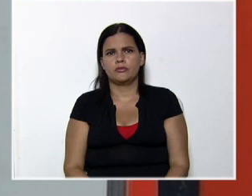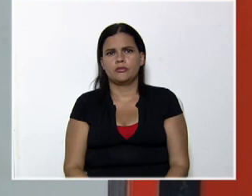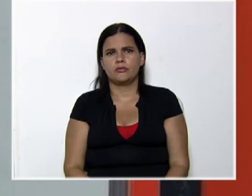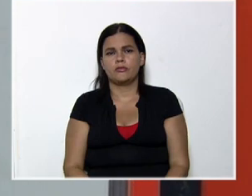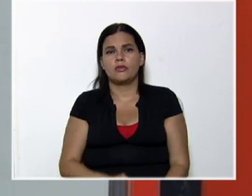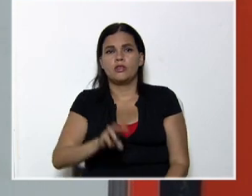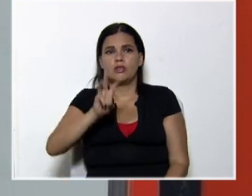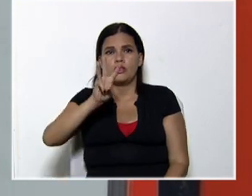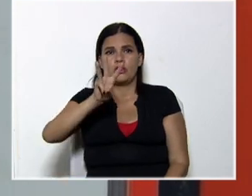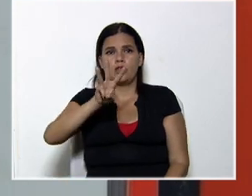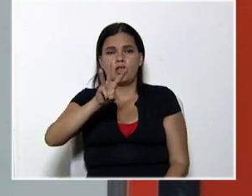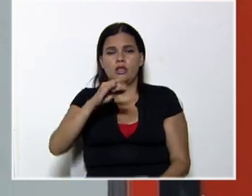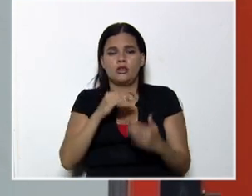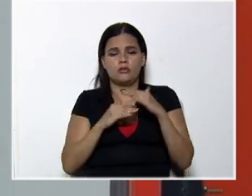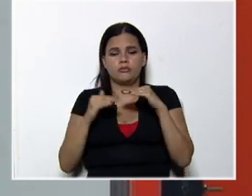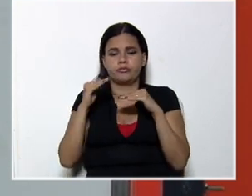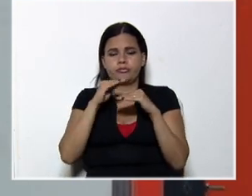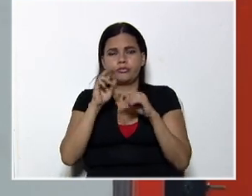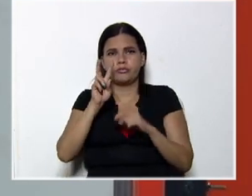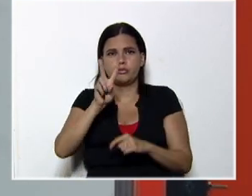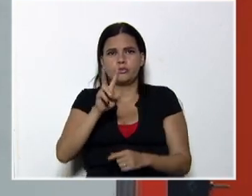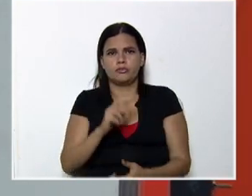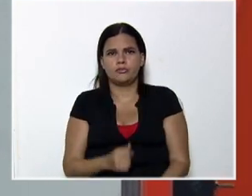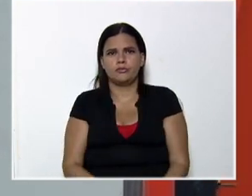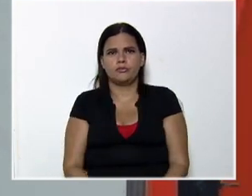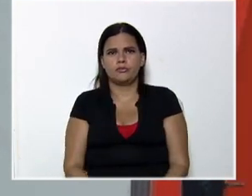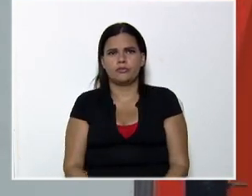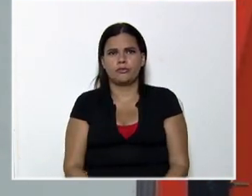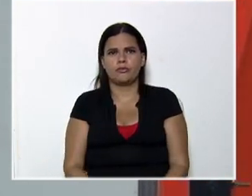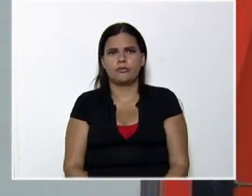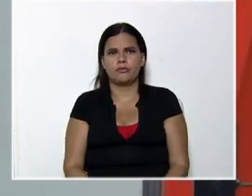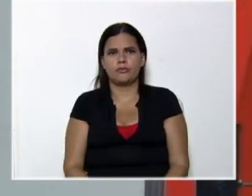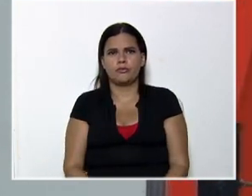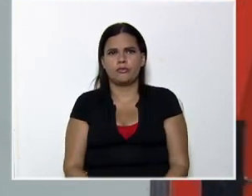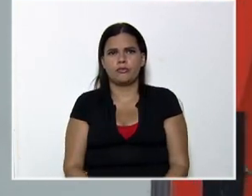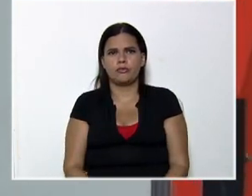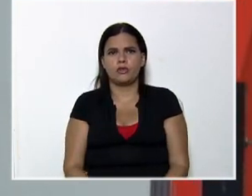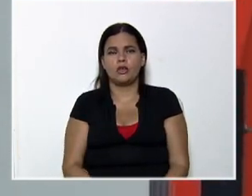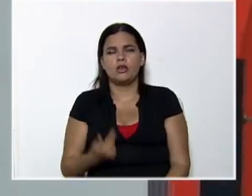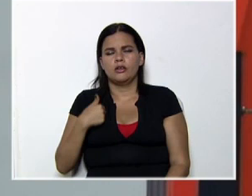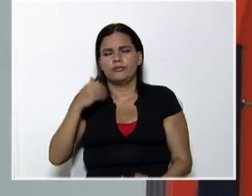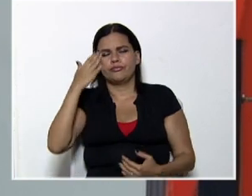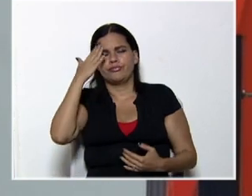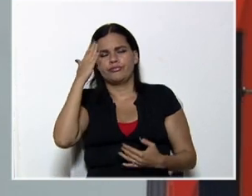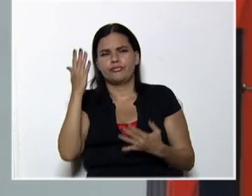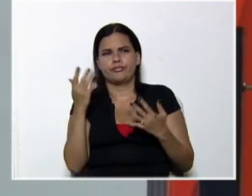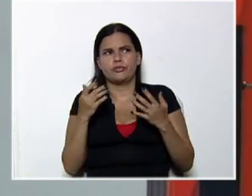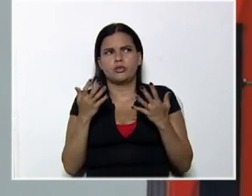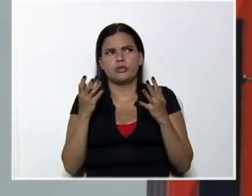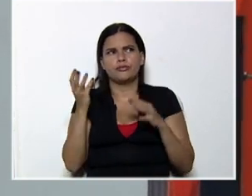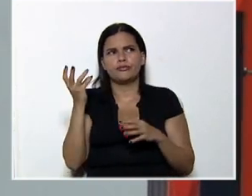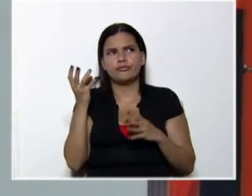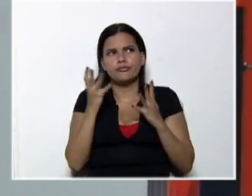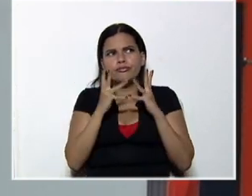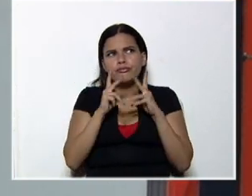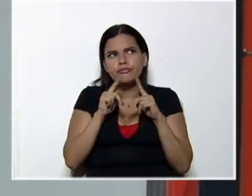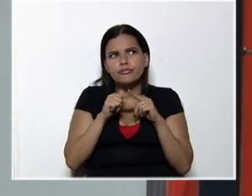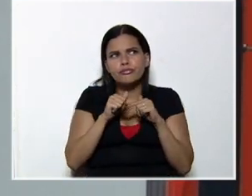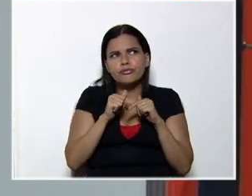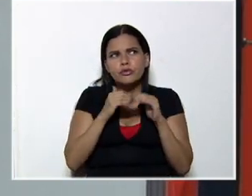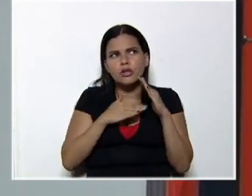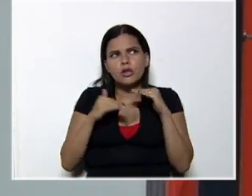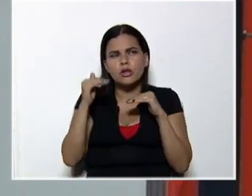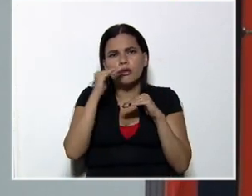sería 3 al cuadrado. Familiarizándonos con las potencias, tendríamos que la hipotenusa